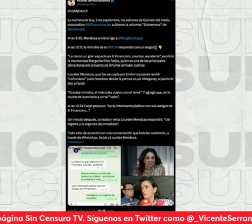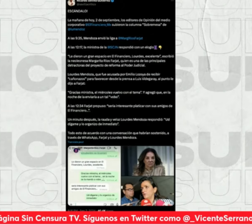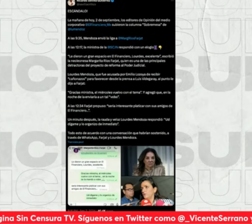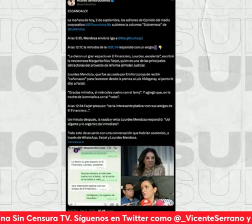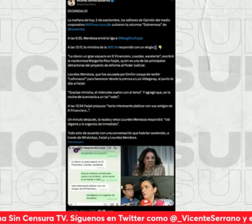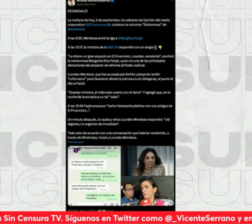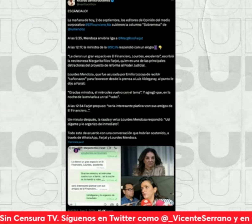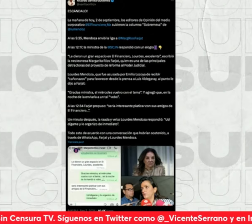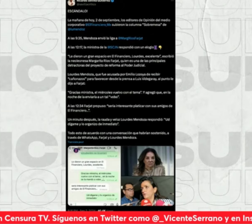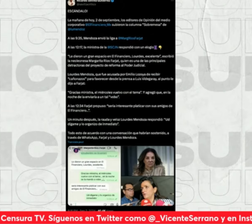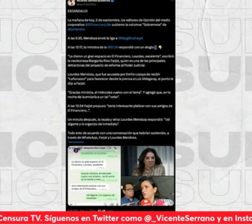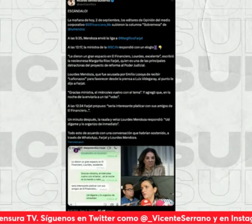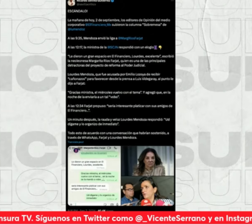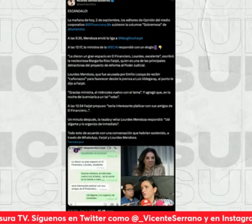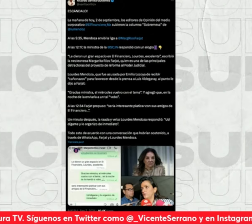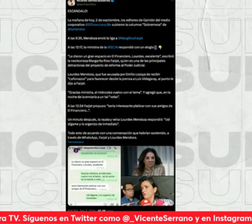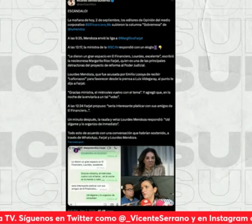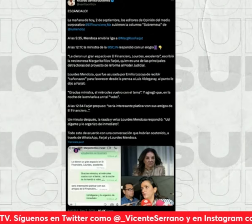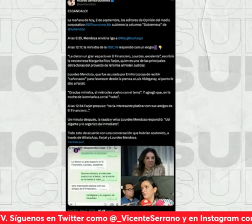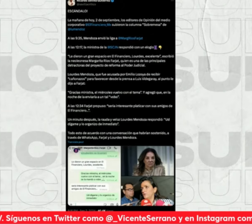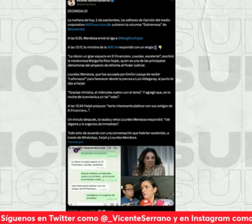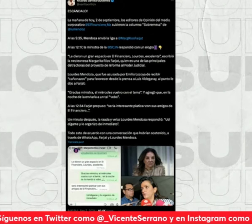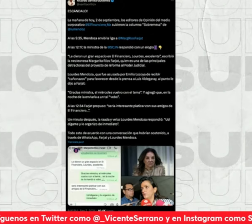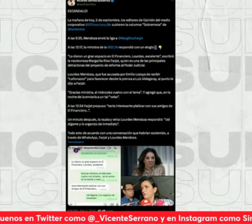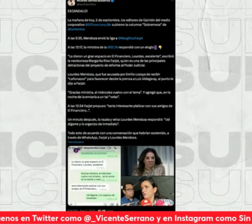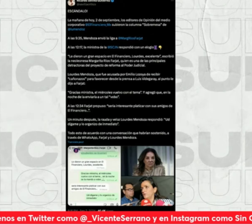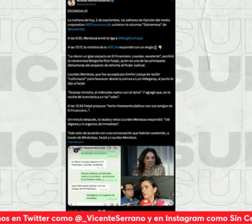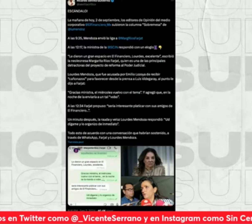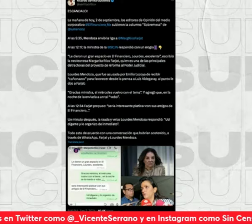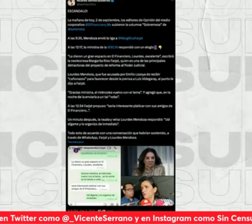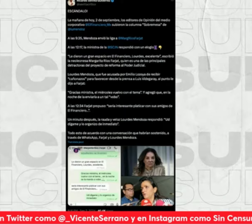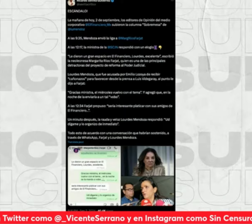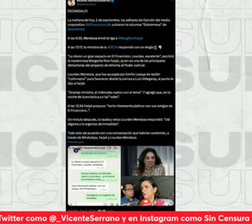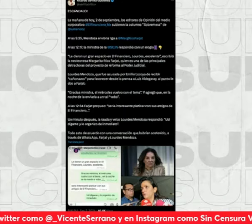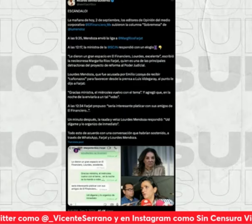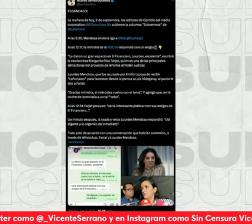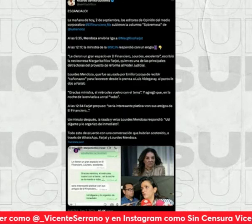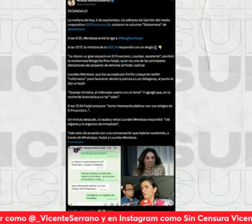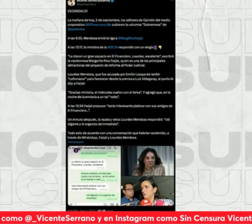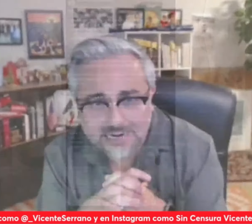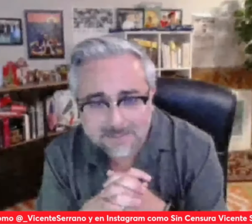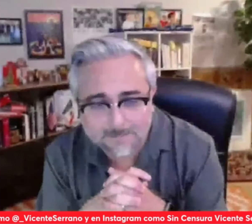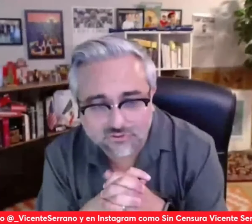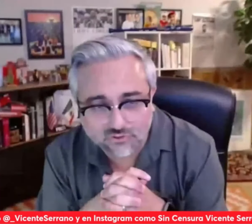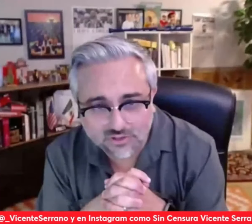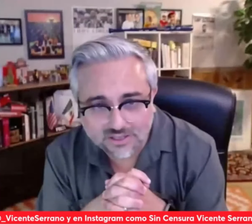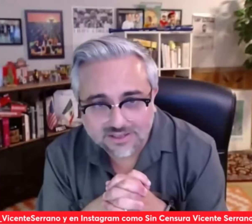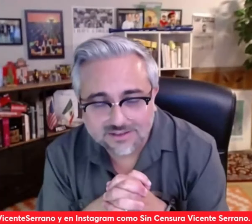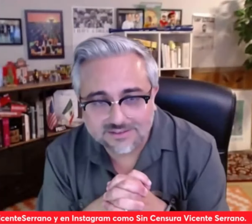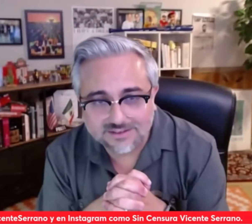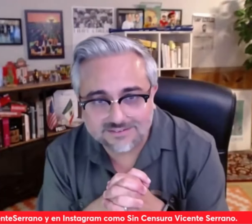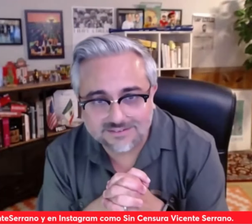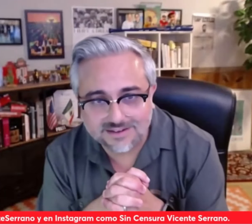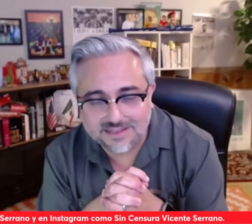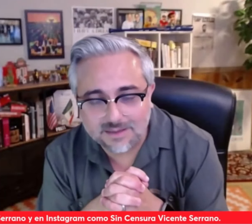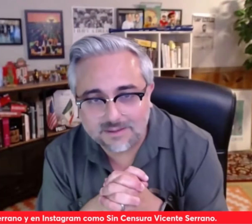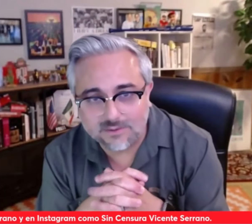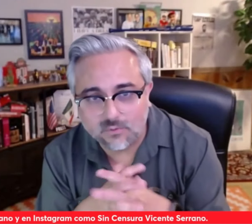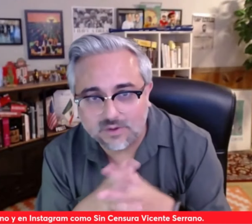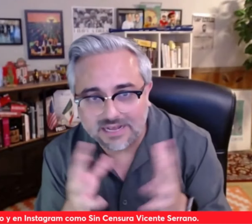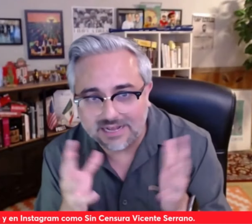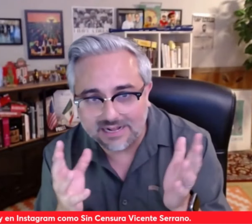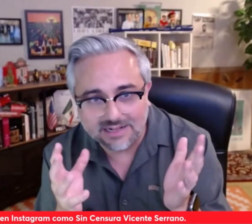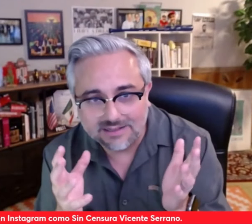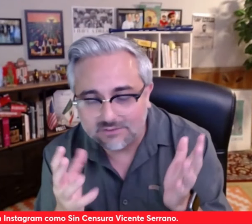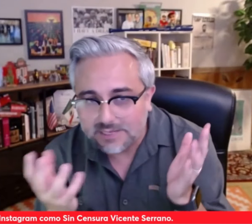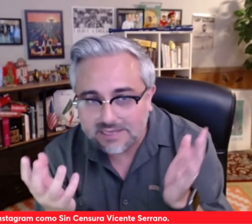sostenido a través de WhatsApp Farjat y Lourdes Mendoza. Y le decía yo al principio de esta transmisión que a mí me daba la impresión de que se trataba de